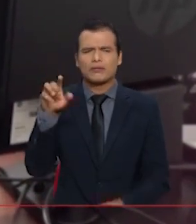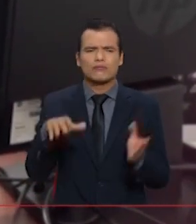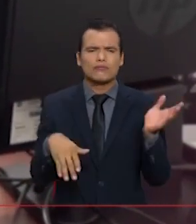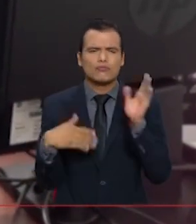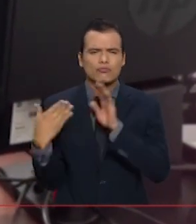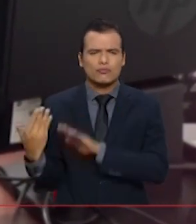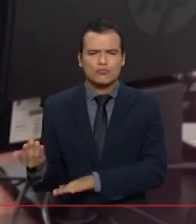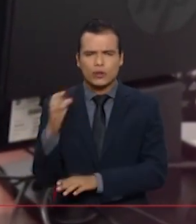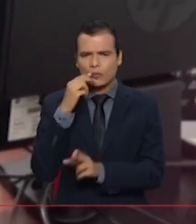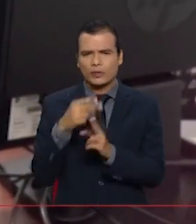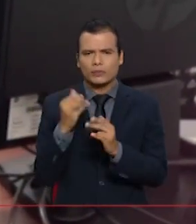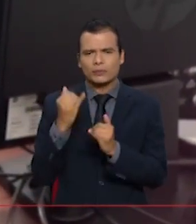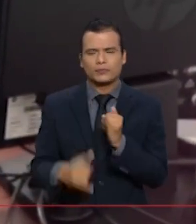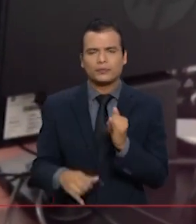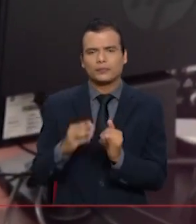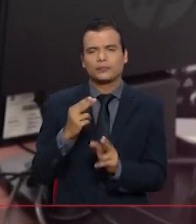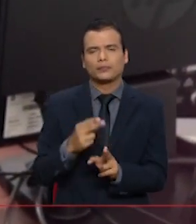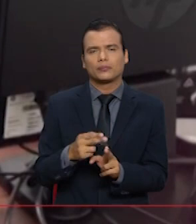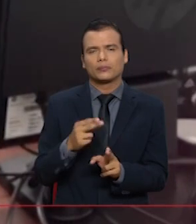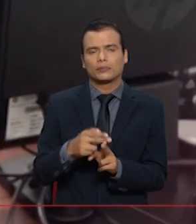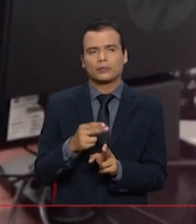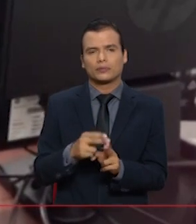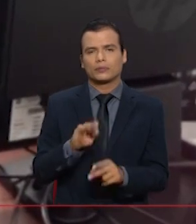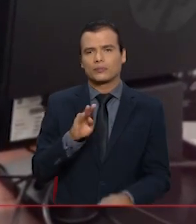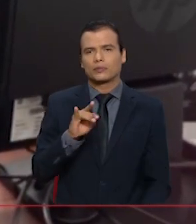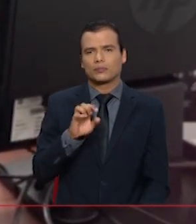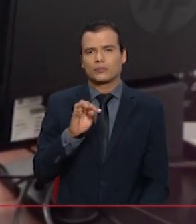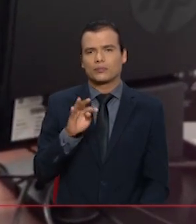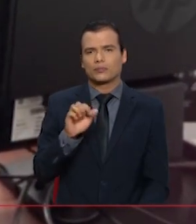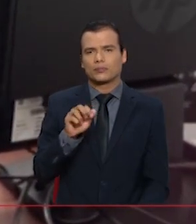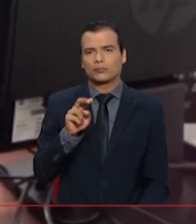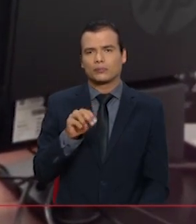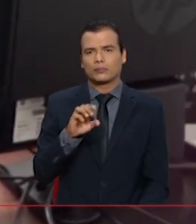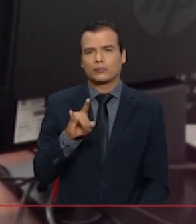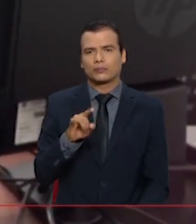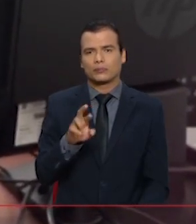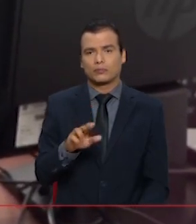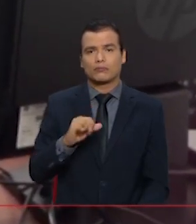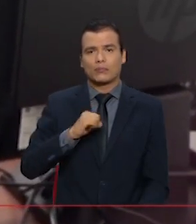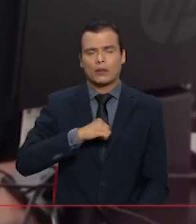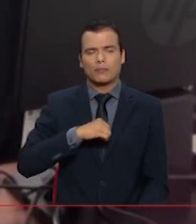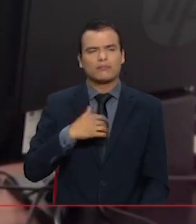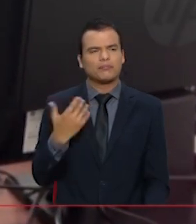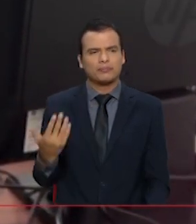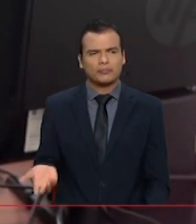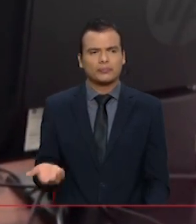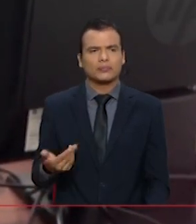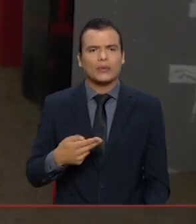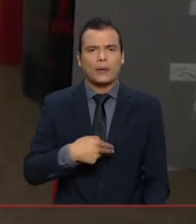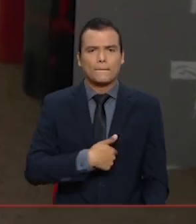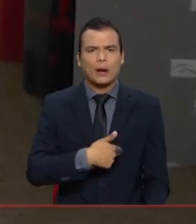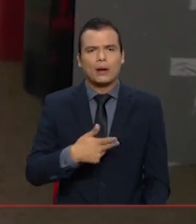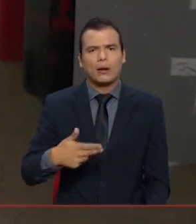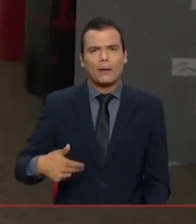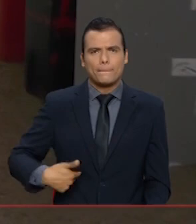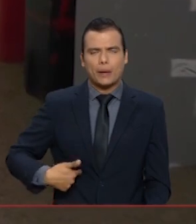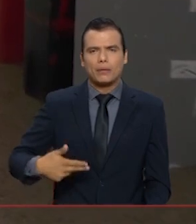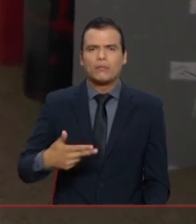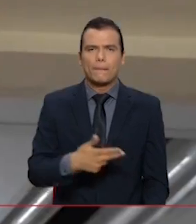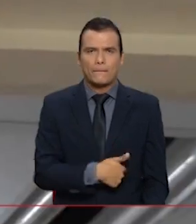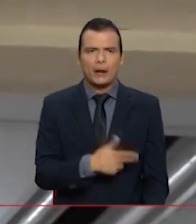Cañas. El mismo tiene 3 impactos de bala en la región posterior, en el tórax derecha,